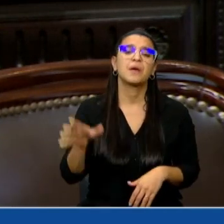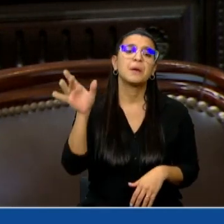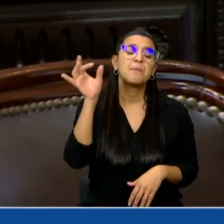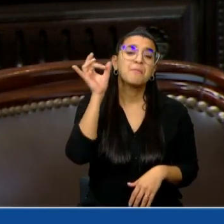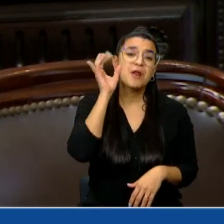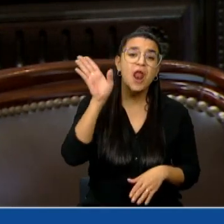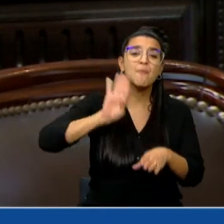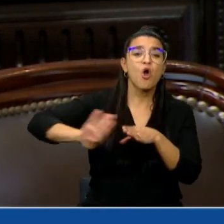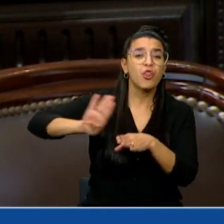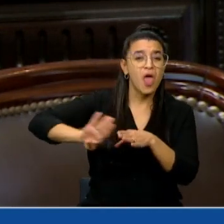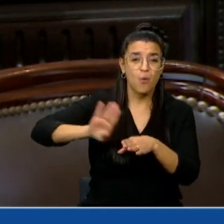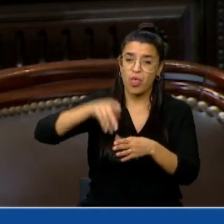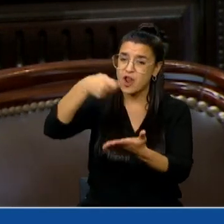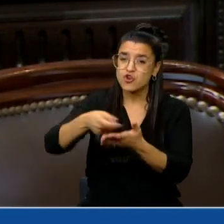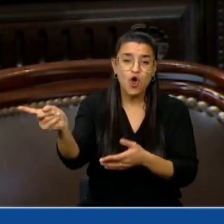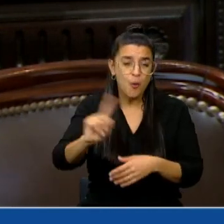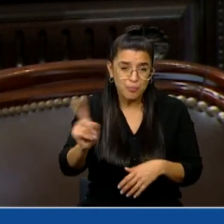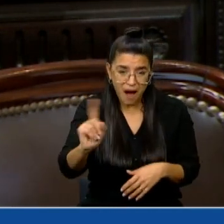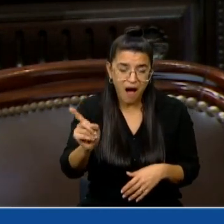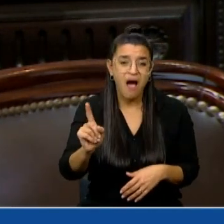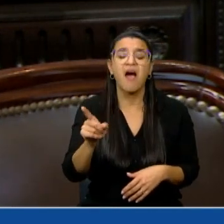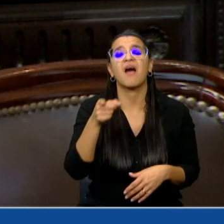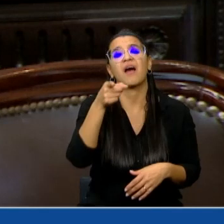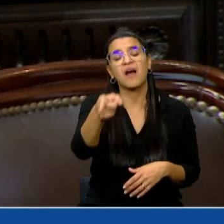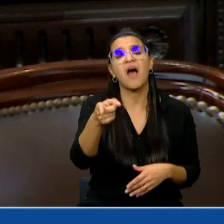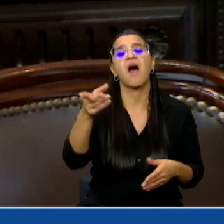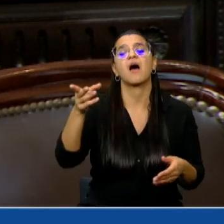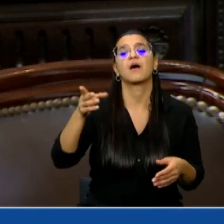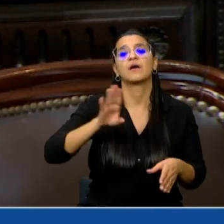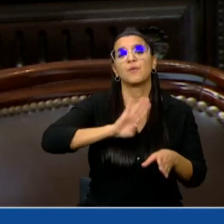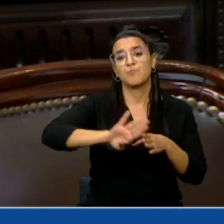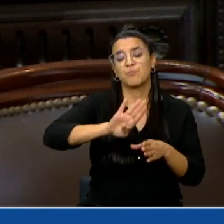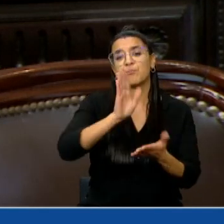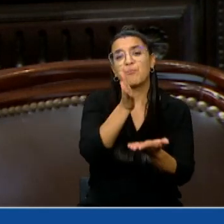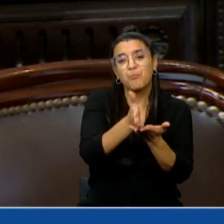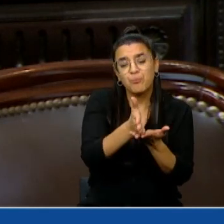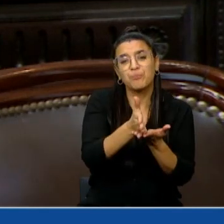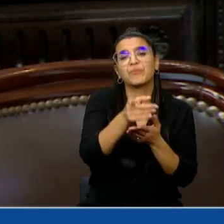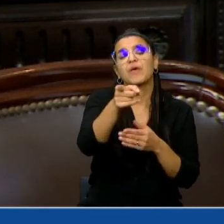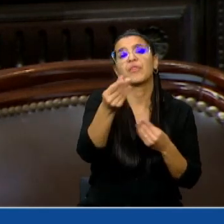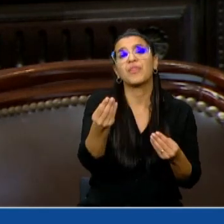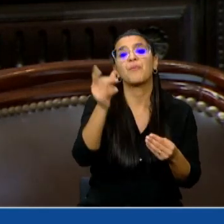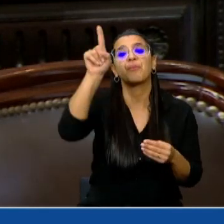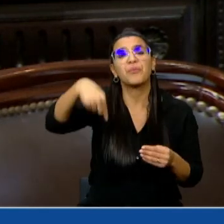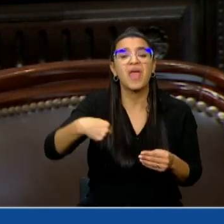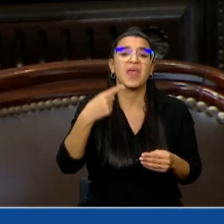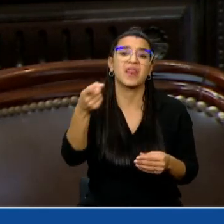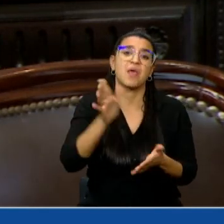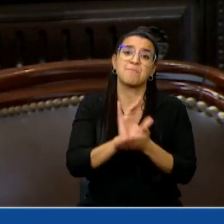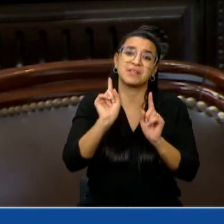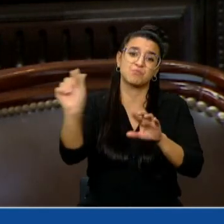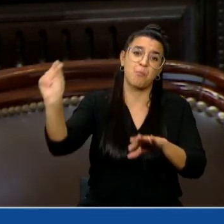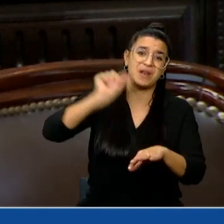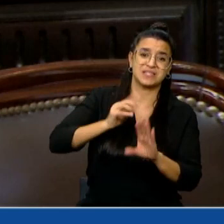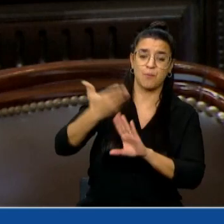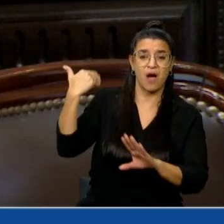condonamos las deudas en concepto de intereses compensatorios, moratorios y punitorios generados por las obligaciones contraídas.